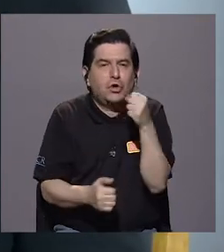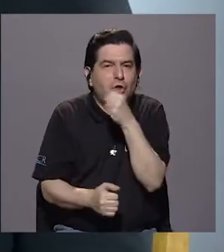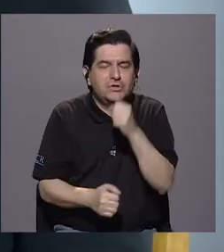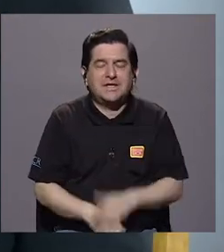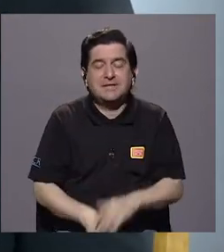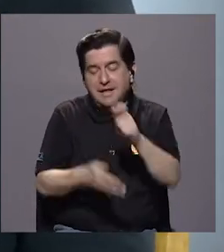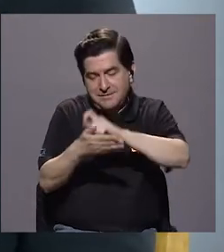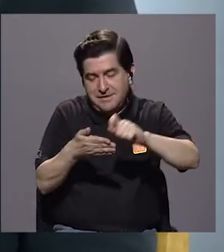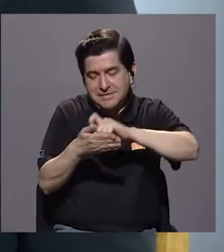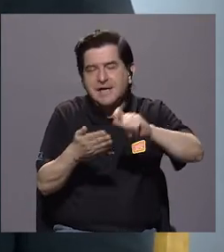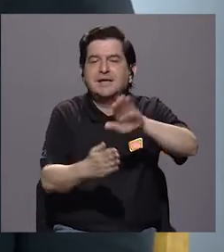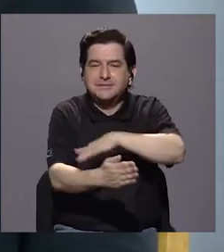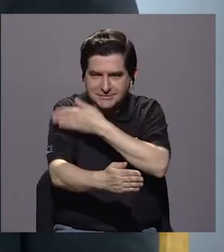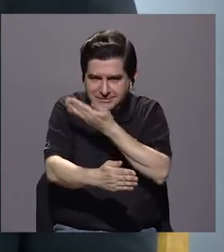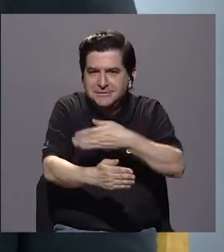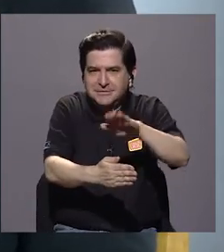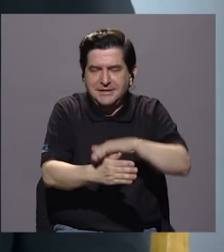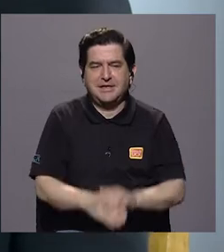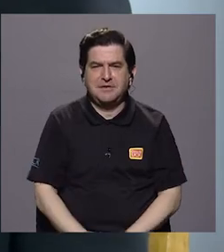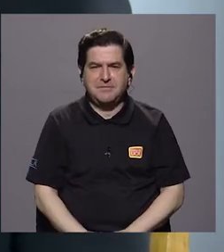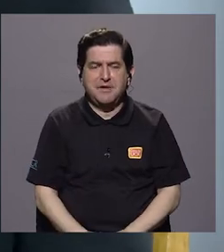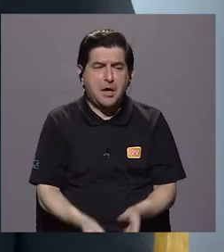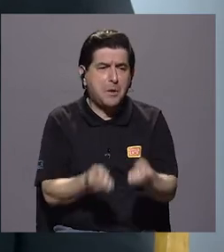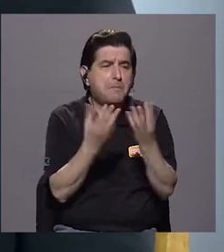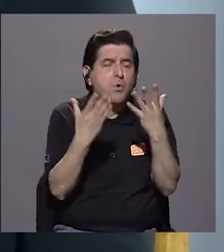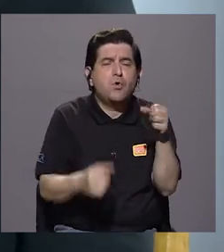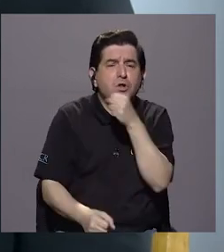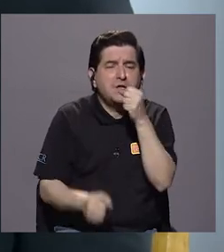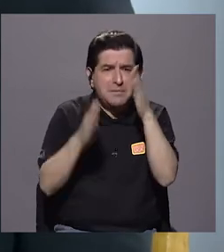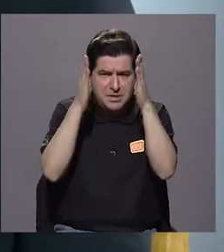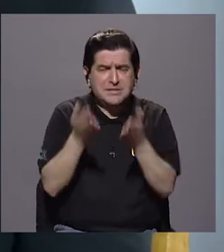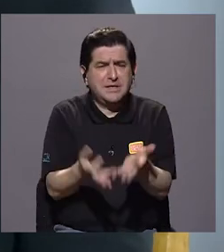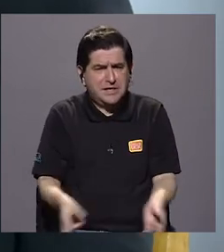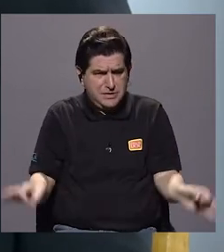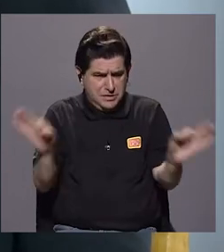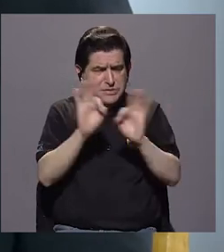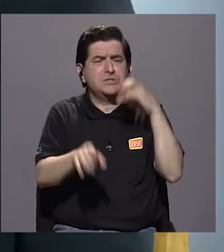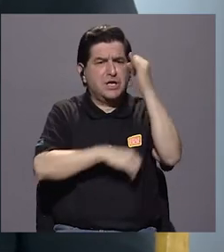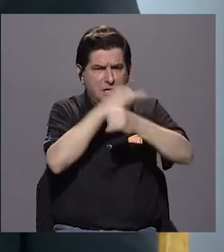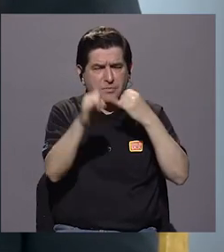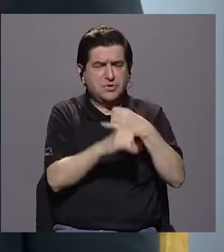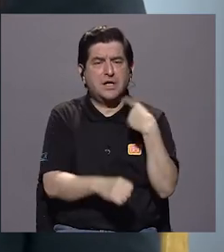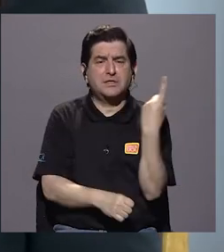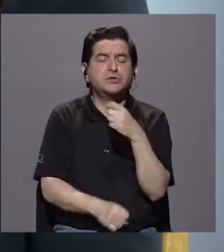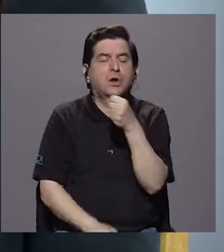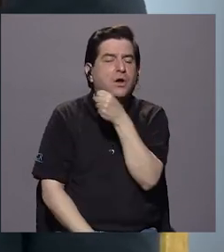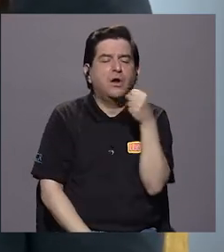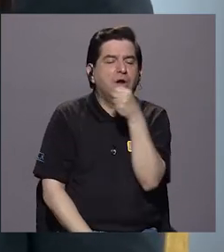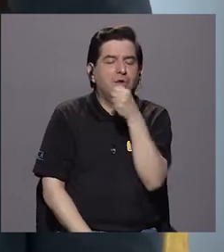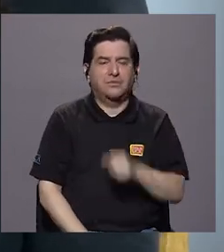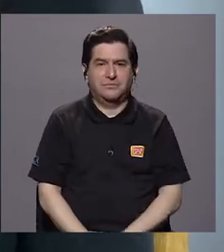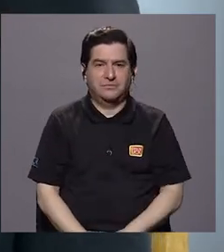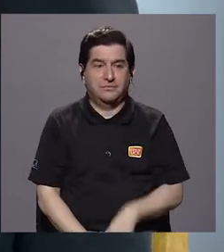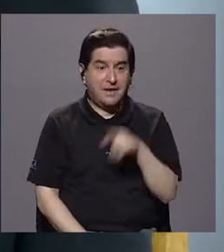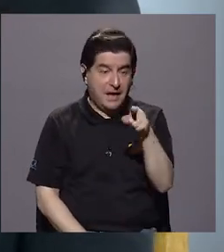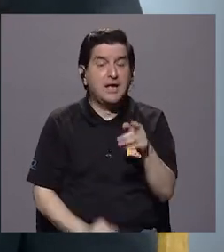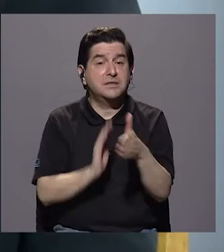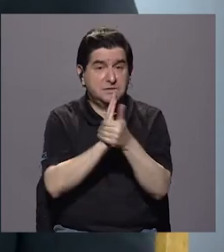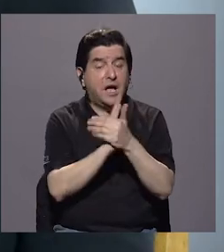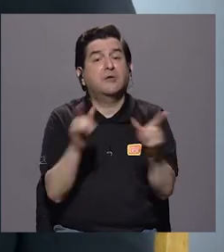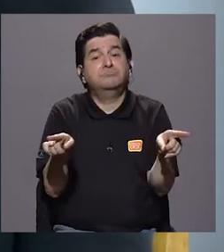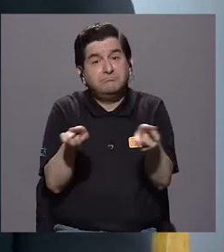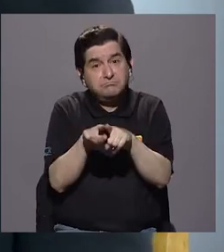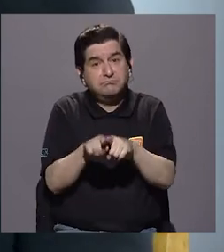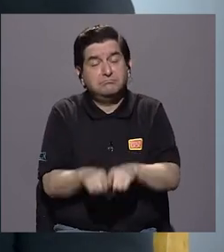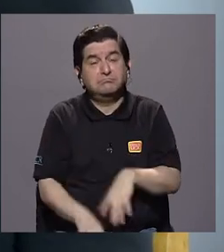compositores. Muchos de los cantantes súper reconocidos internacionalmente solo cantan. Entonces yo pienso que eso es un don también que Dios